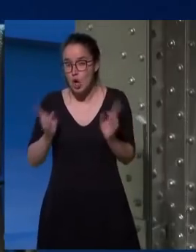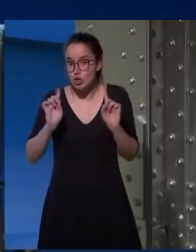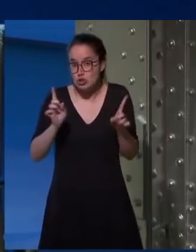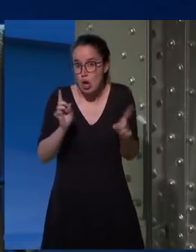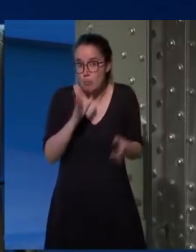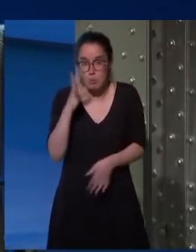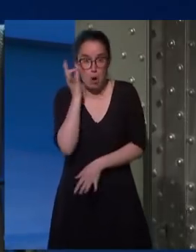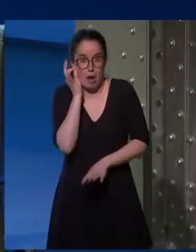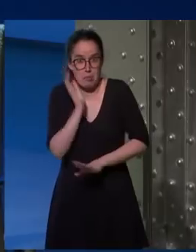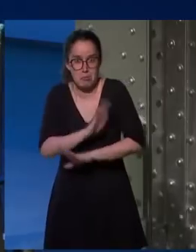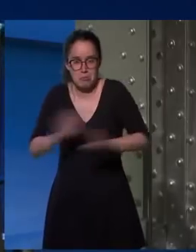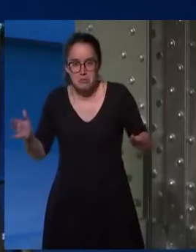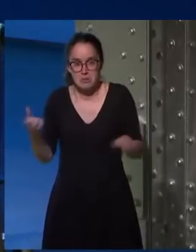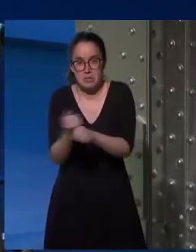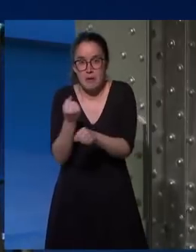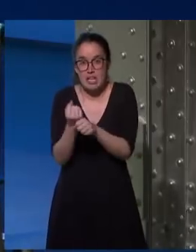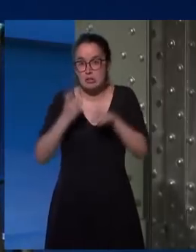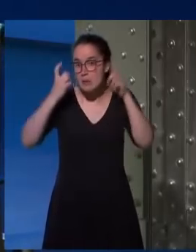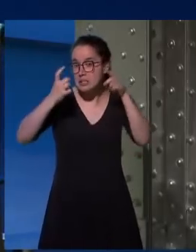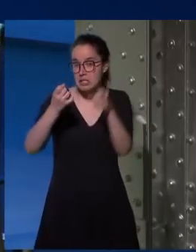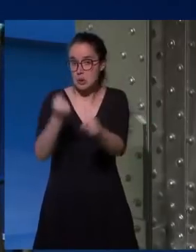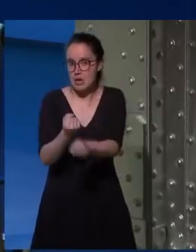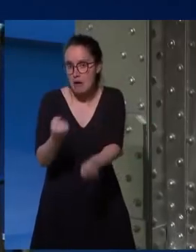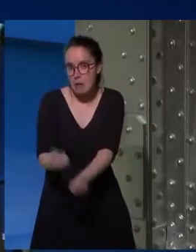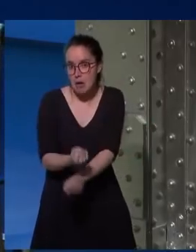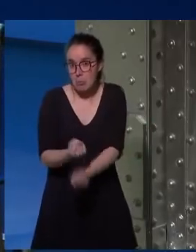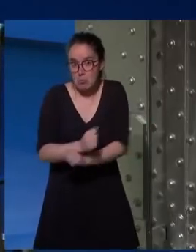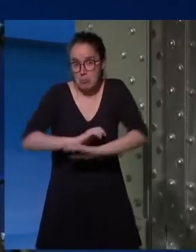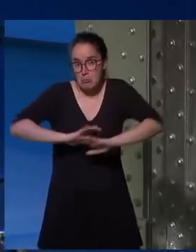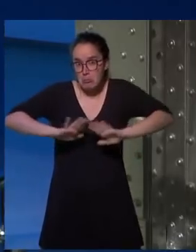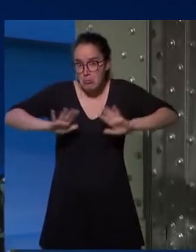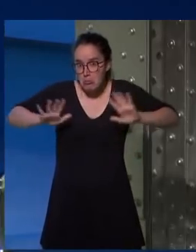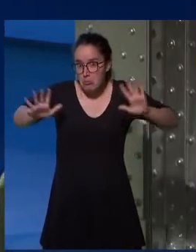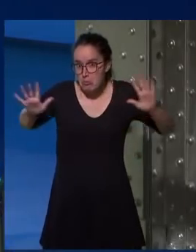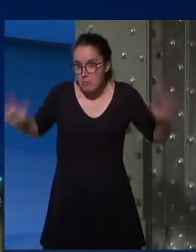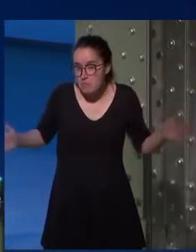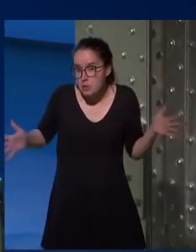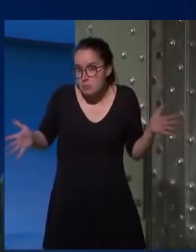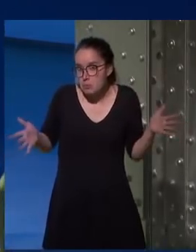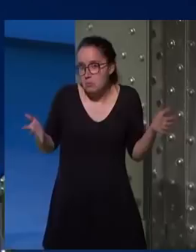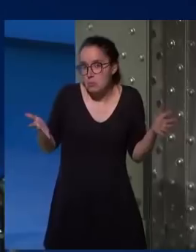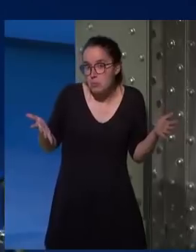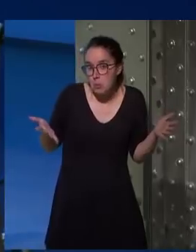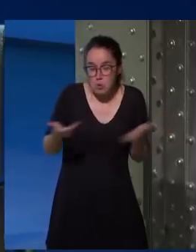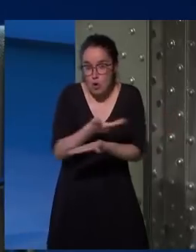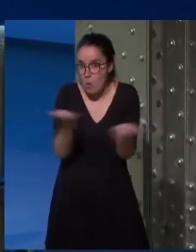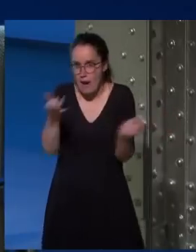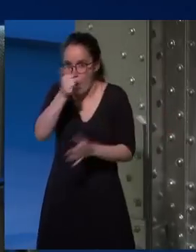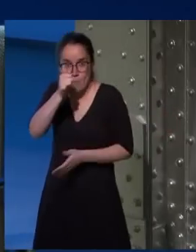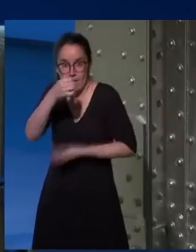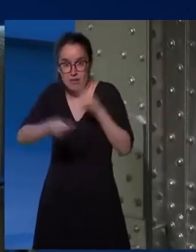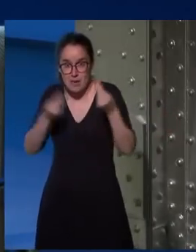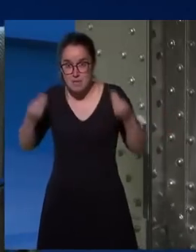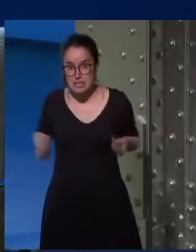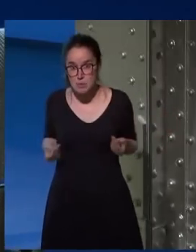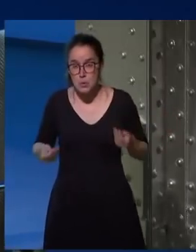por ser mujer, por estar allí e intentar hacer mi trabajo sin ningún tipo de diferencia respecto a cualquier hombre que podía estar